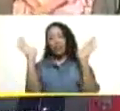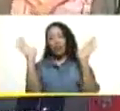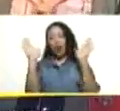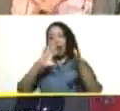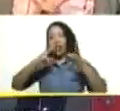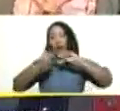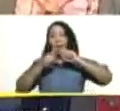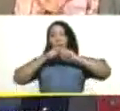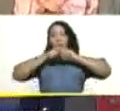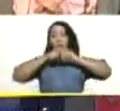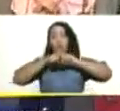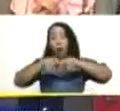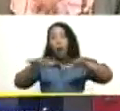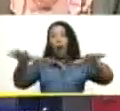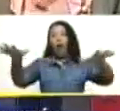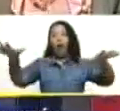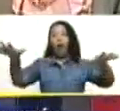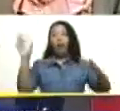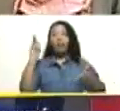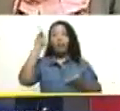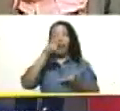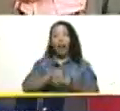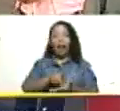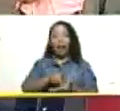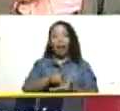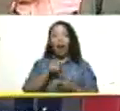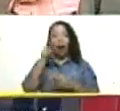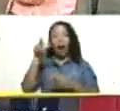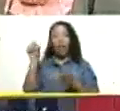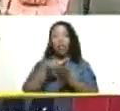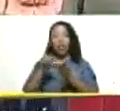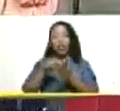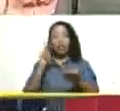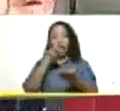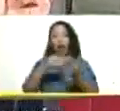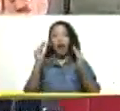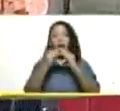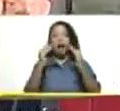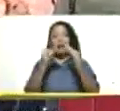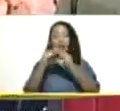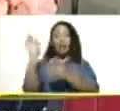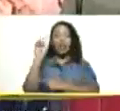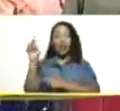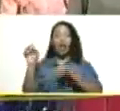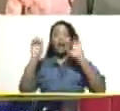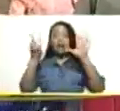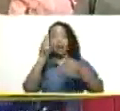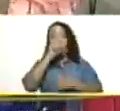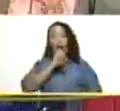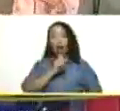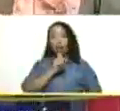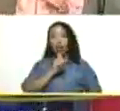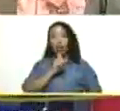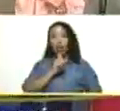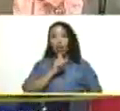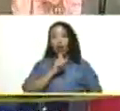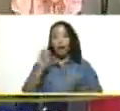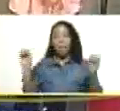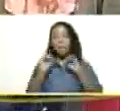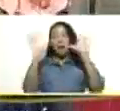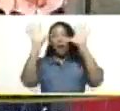se multiplicarán y llegarán allí donde tienen que llegar, al hogar venezolano. 7 años de los CLAT y el milagro